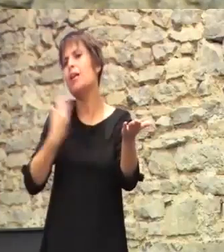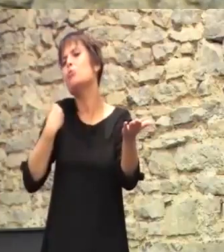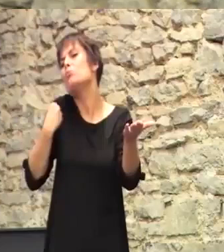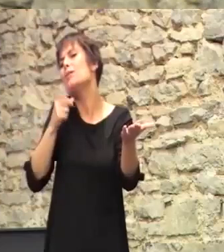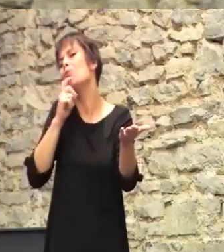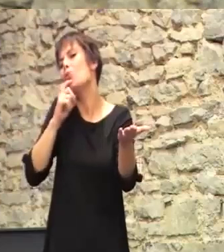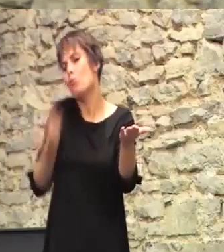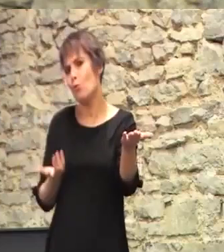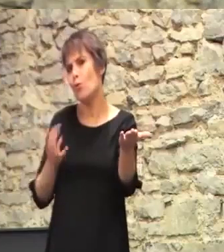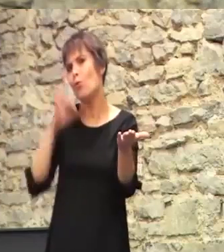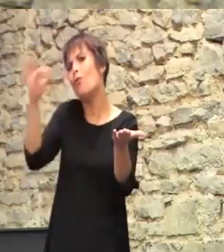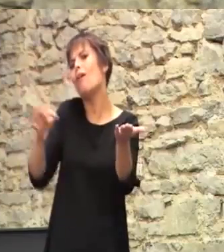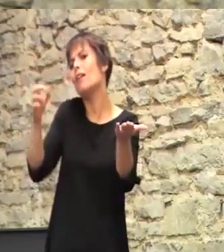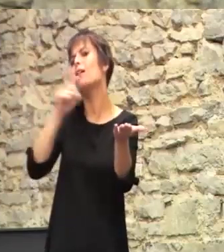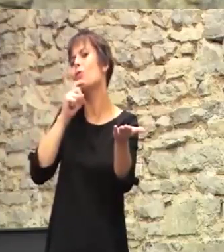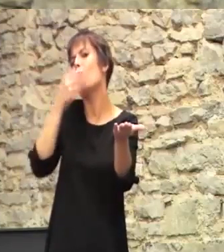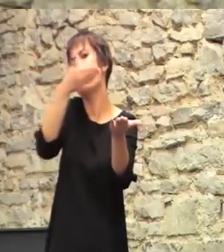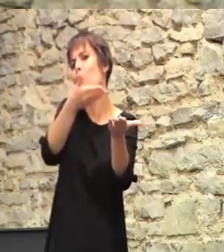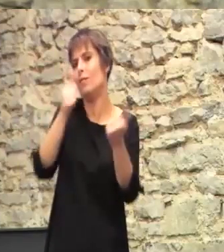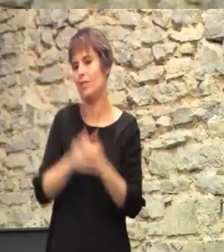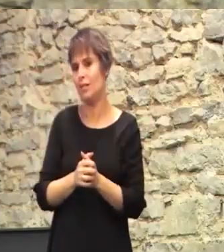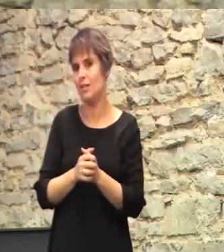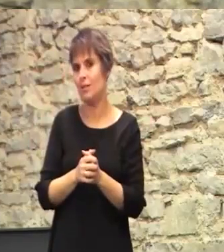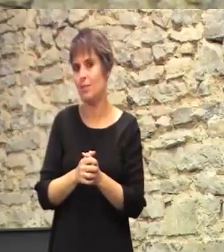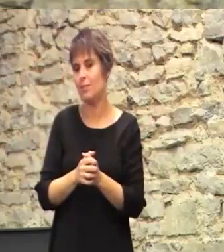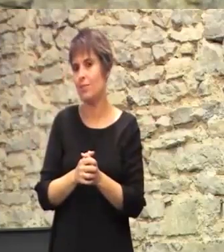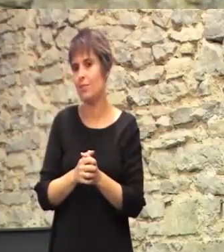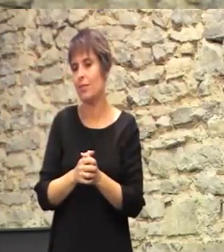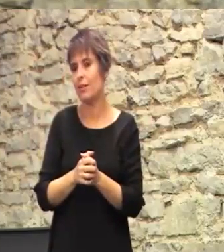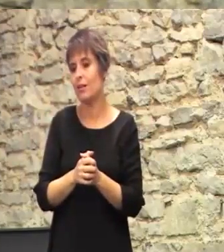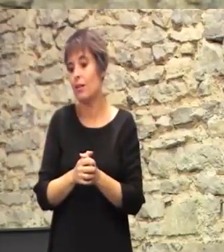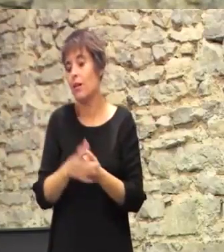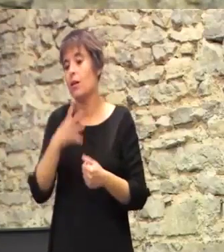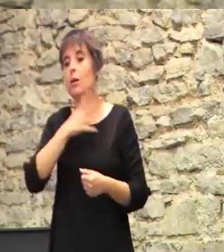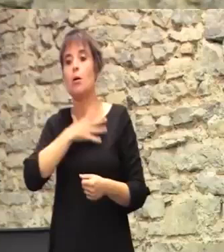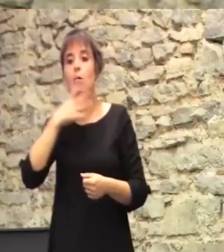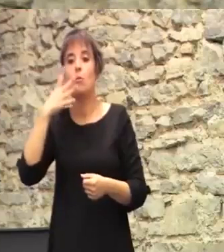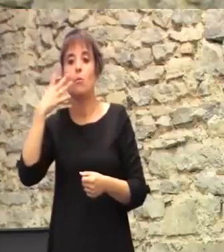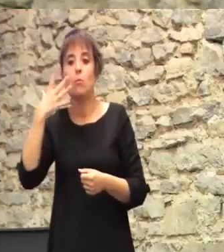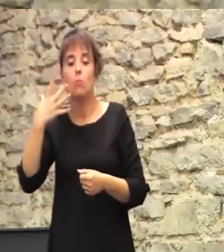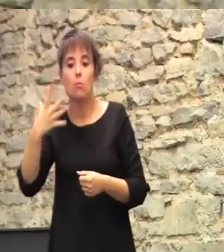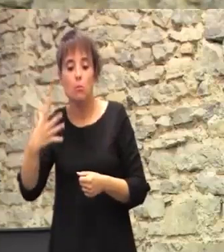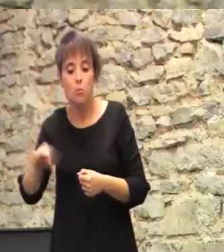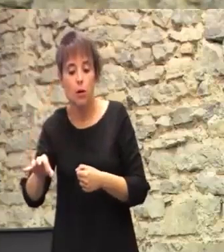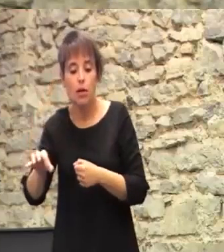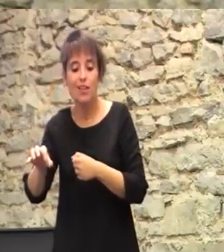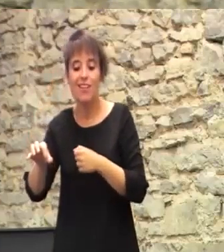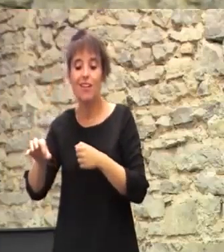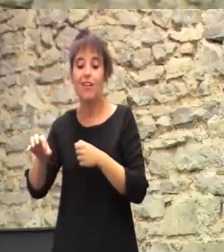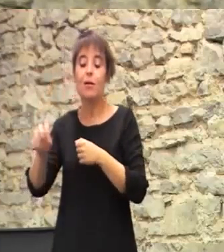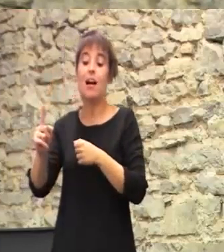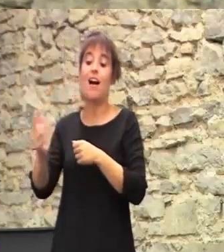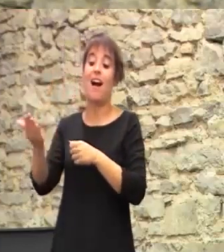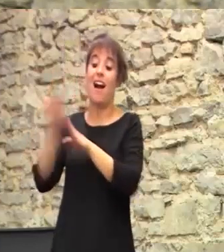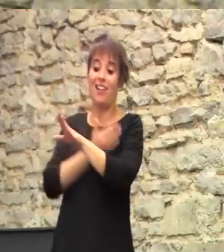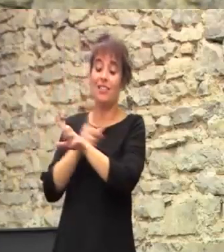como lo organizamos eso en obra que de crecer a lo mejor para poder crecer en